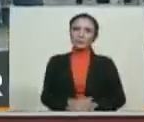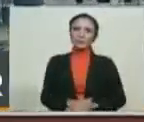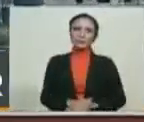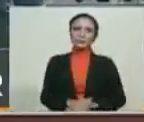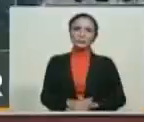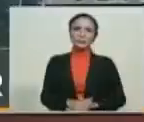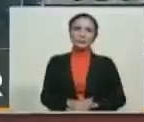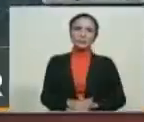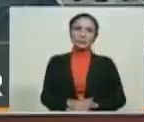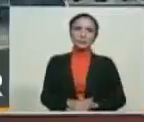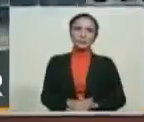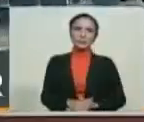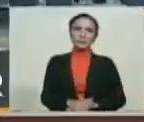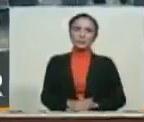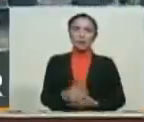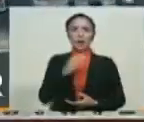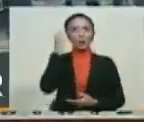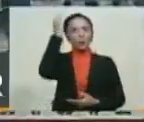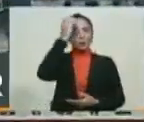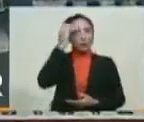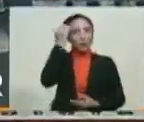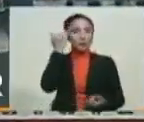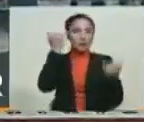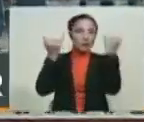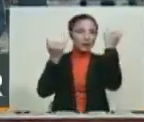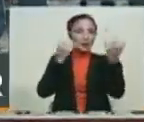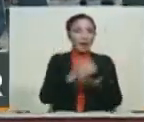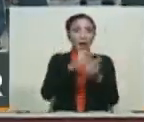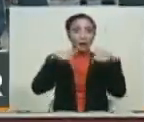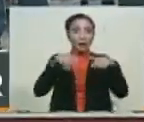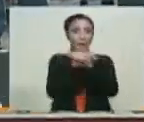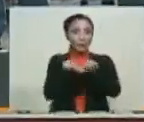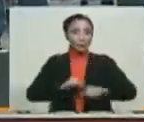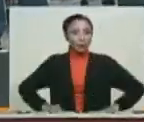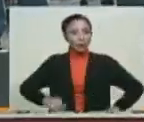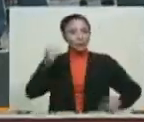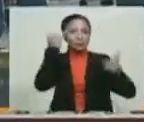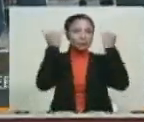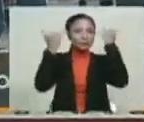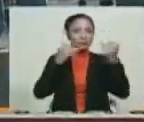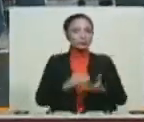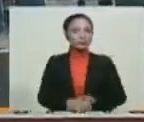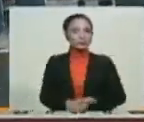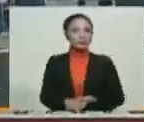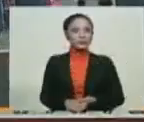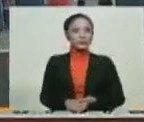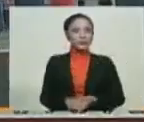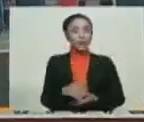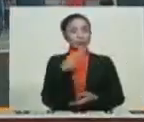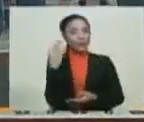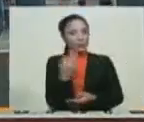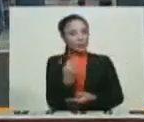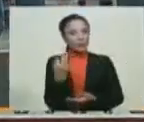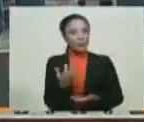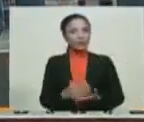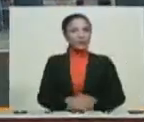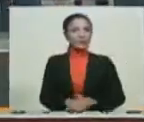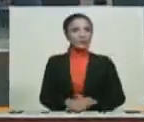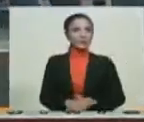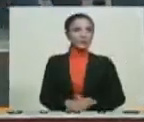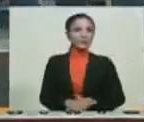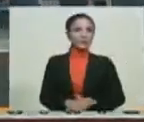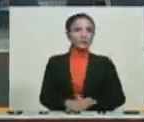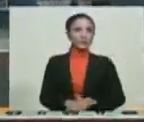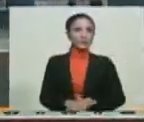con la lanza de su conciencia con la espada de su verdad le